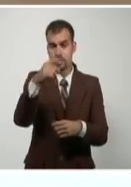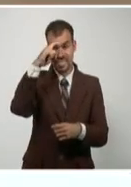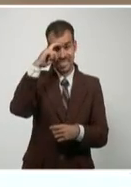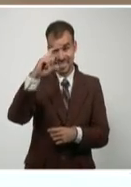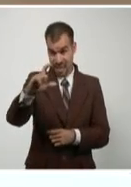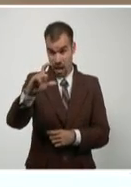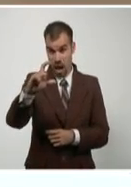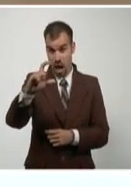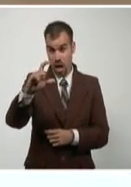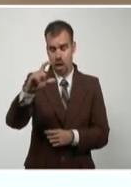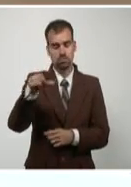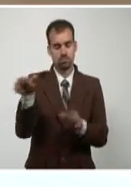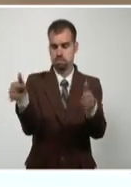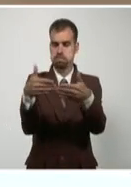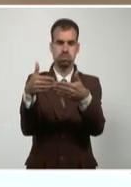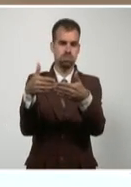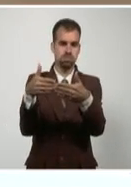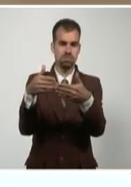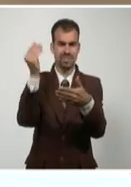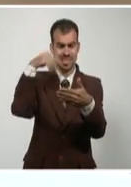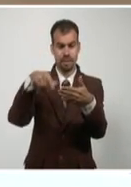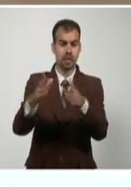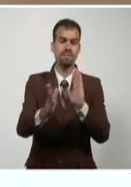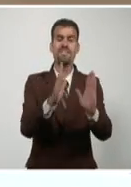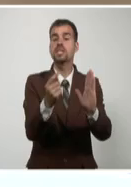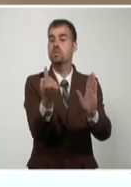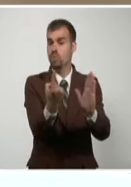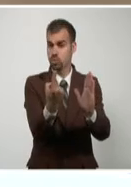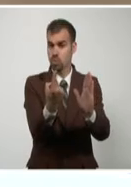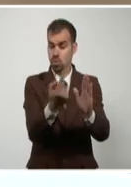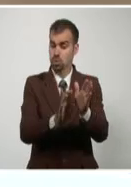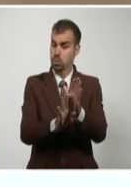municipio que se encontraba en fase 1 de la etapa de